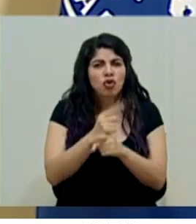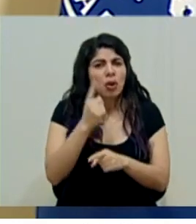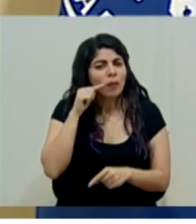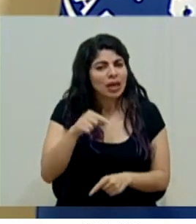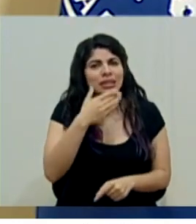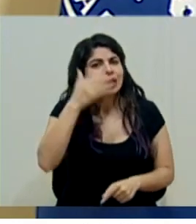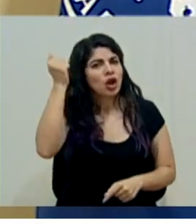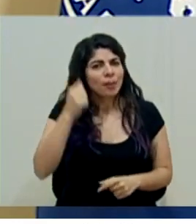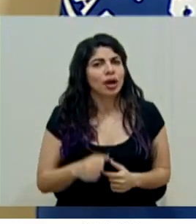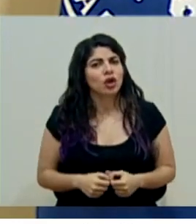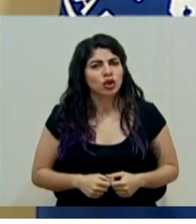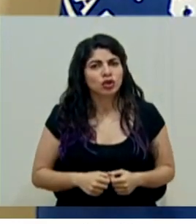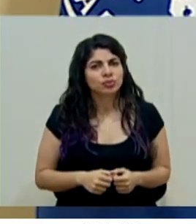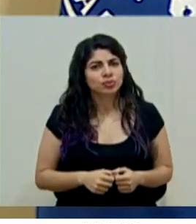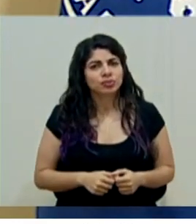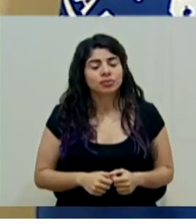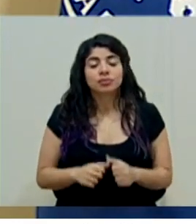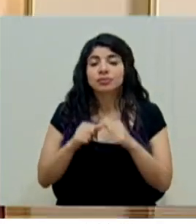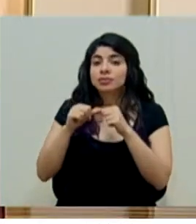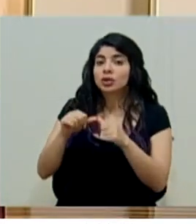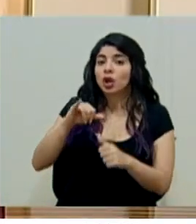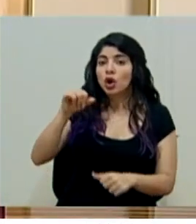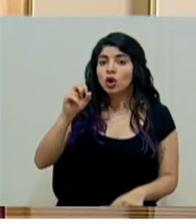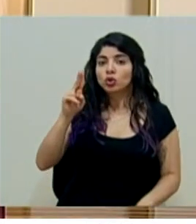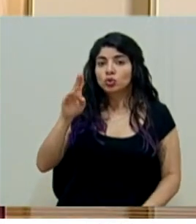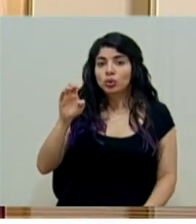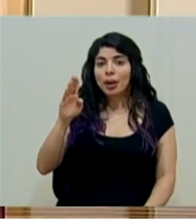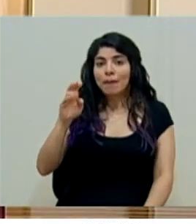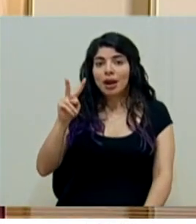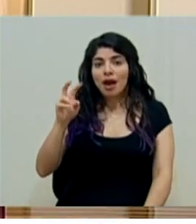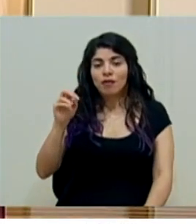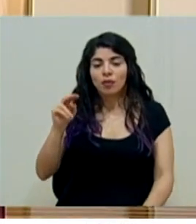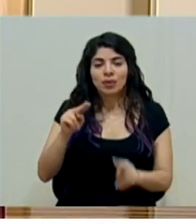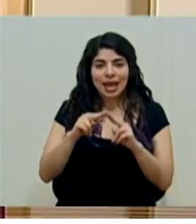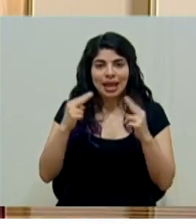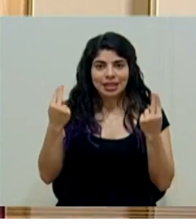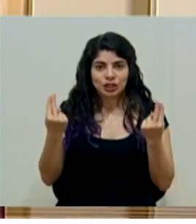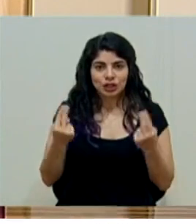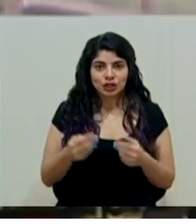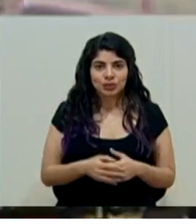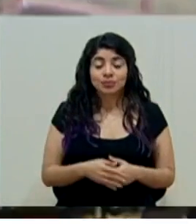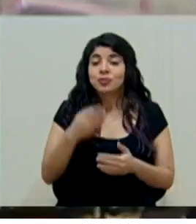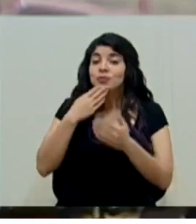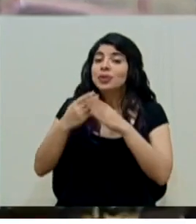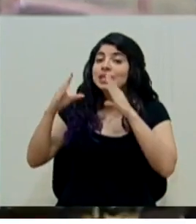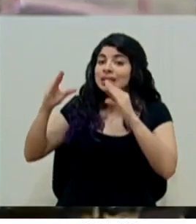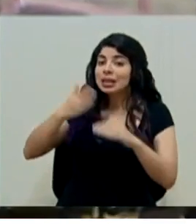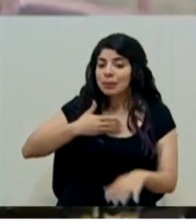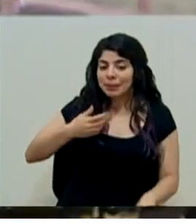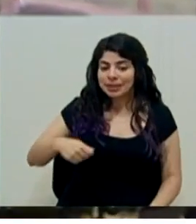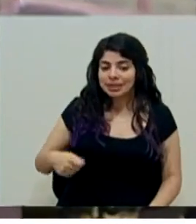es lo mejor. Continuamos con Josué Bravo, de La Nación. Buenas tardes, presidente. Buenas tardes,